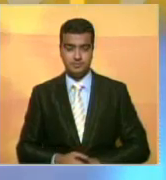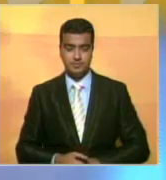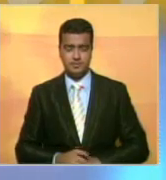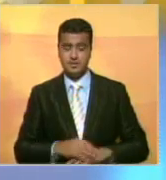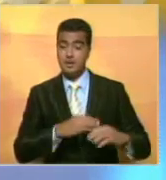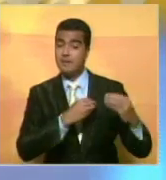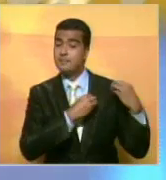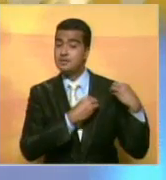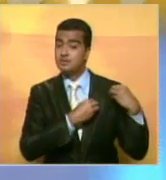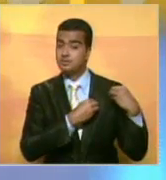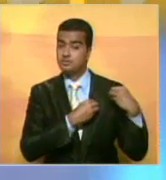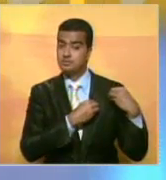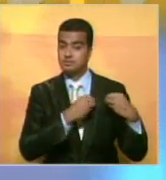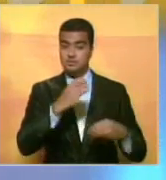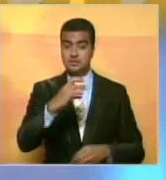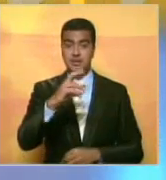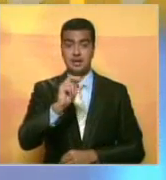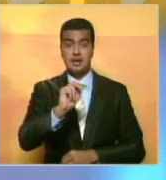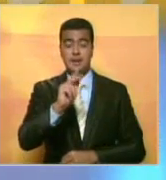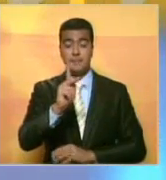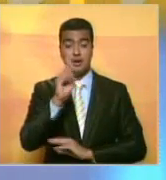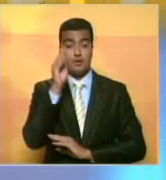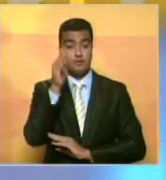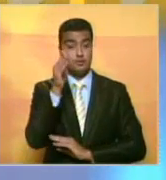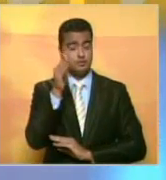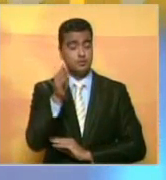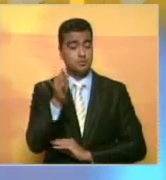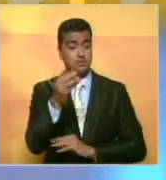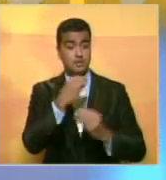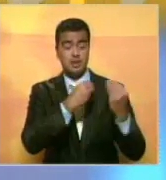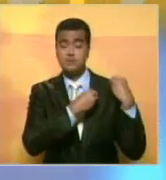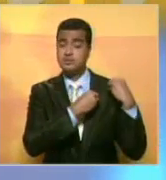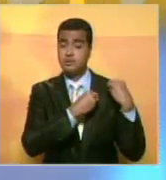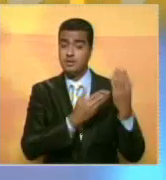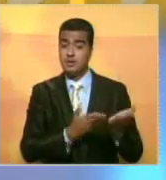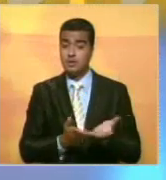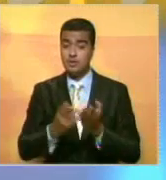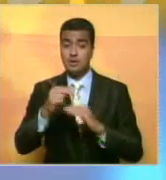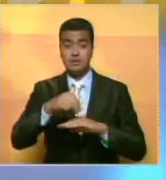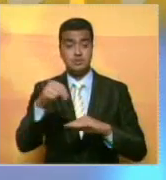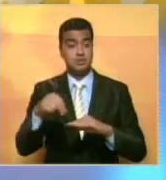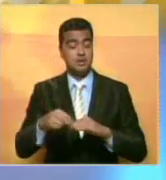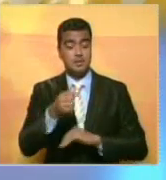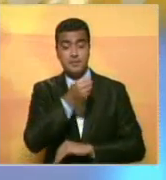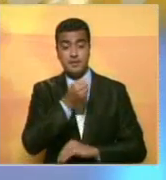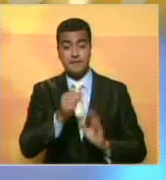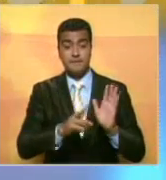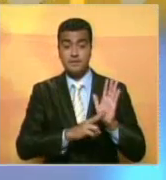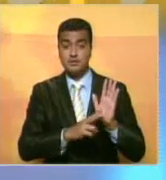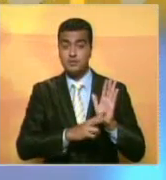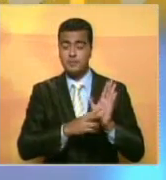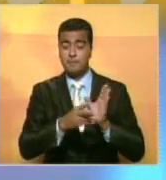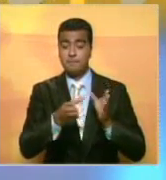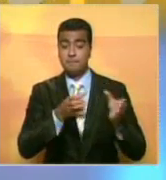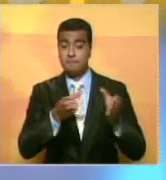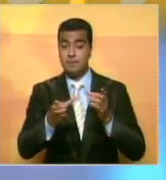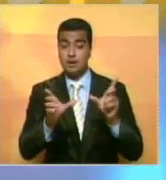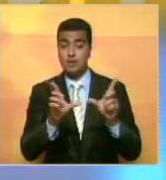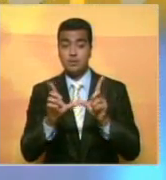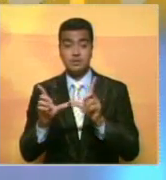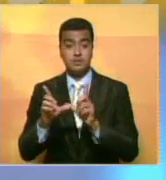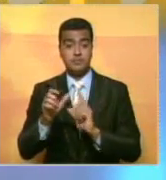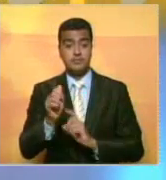Y representantes de la plancha CNP con futuro, que aspira a la directiva del Colegio Nacional de Periodistas, visitó medios de comunicación en el